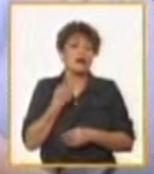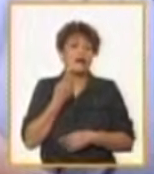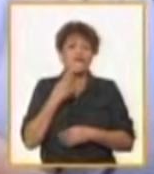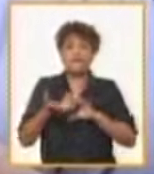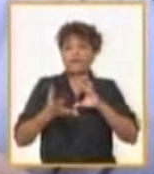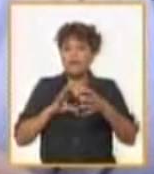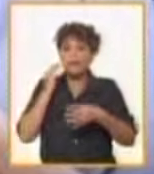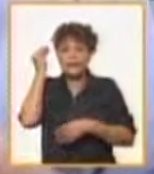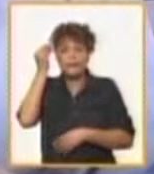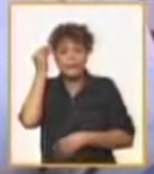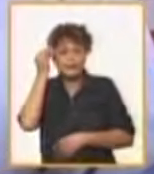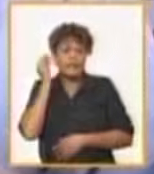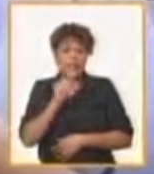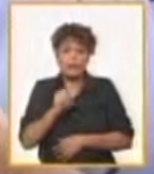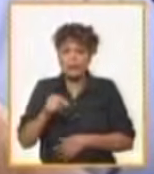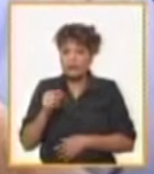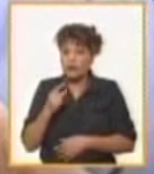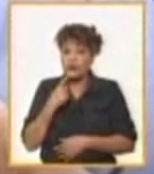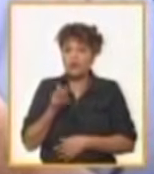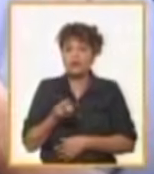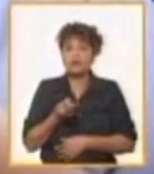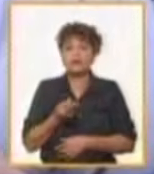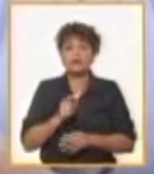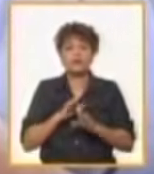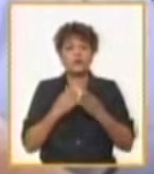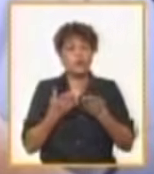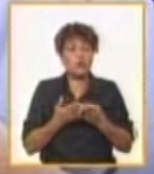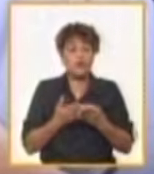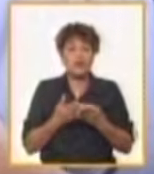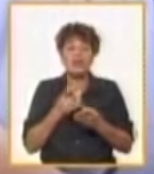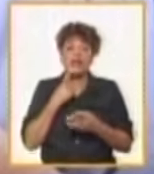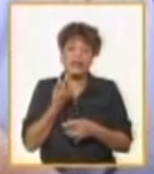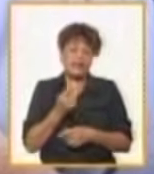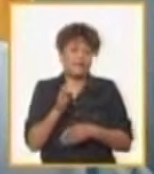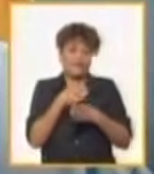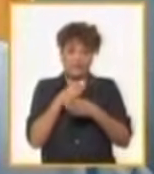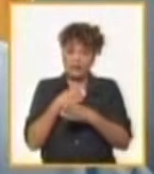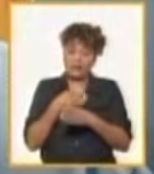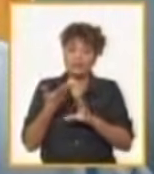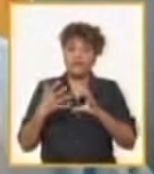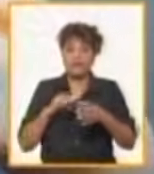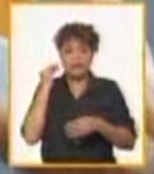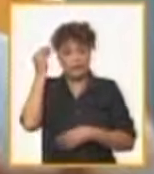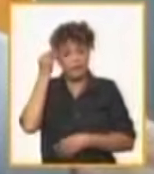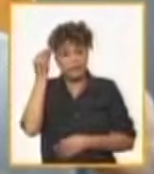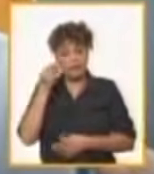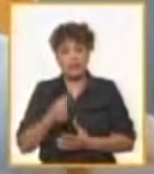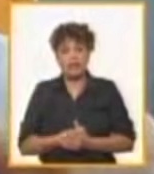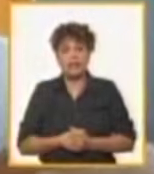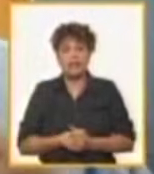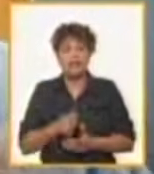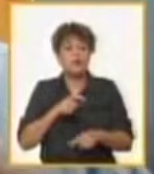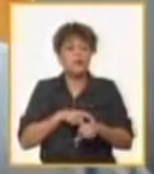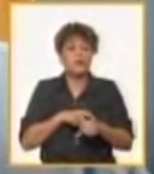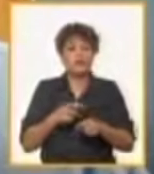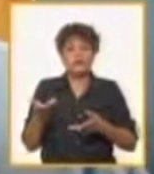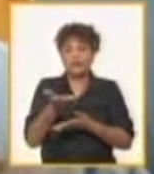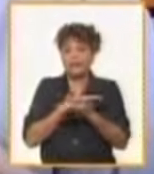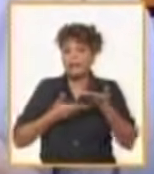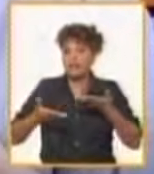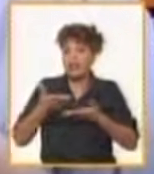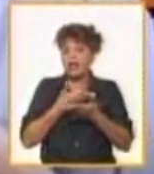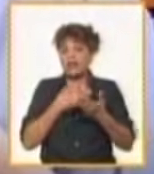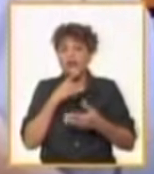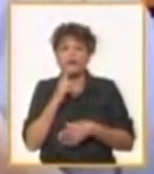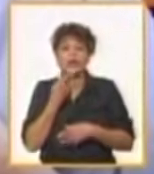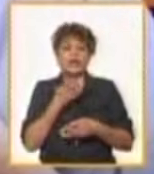antiintelectuales, el sectarismo, un golpe al sectarismo, a la mirada burocrática sobre la cultura.